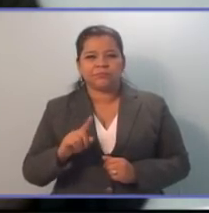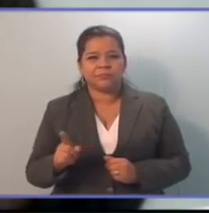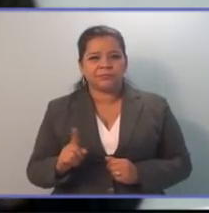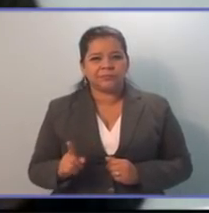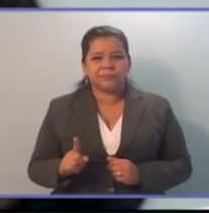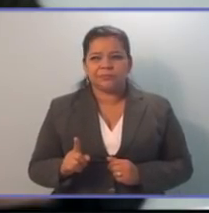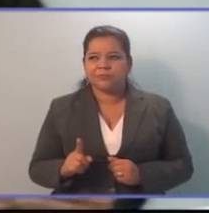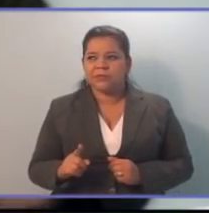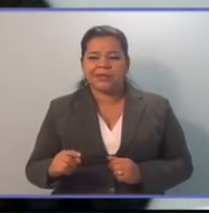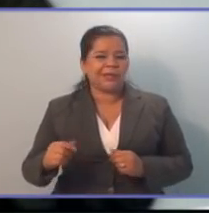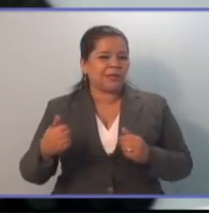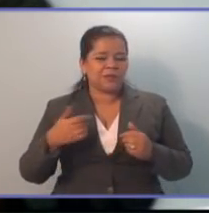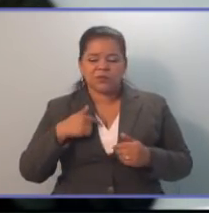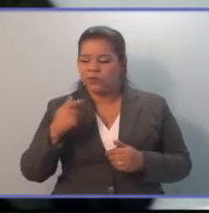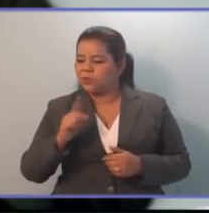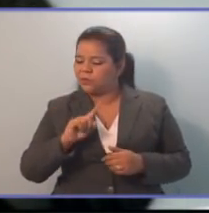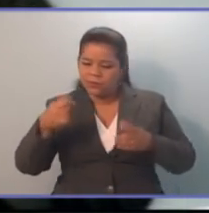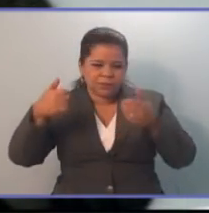alguna